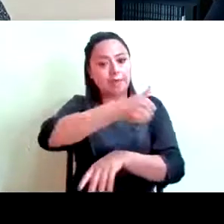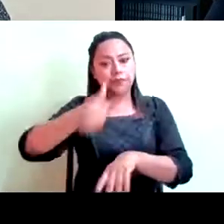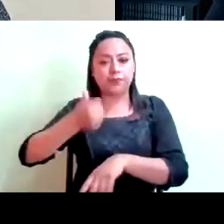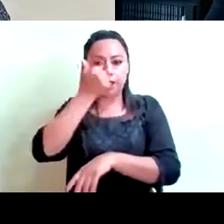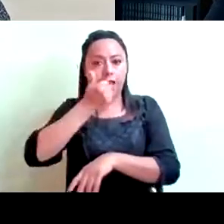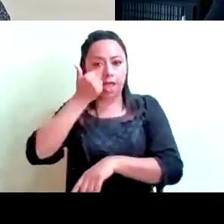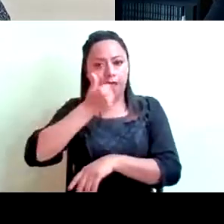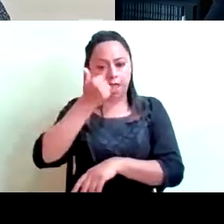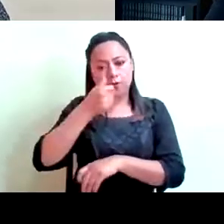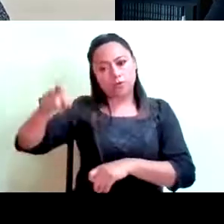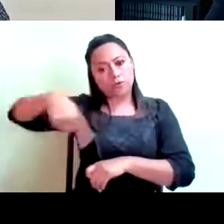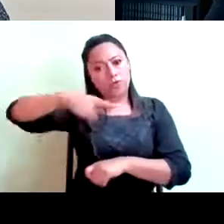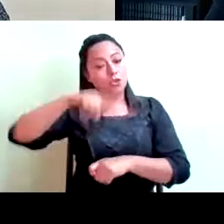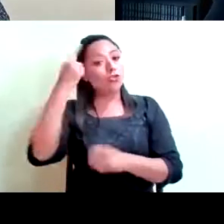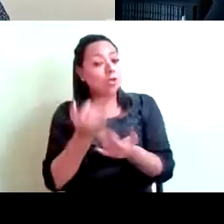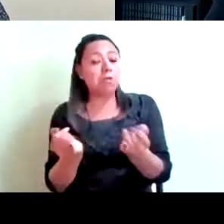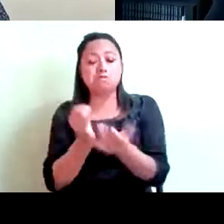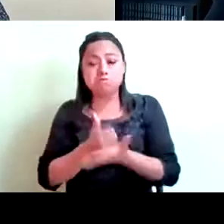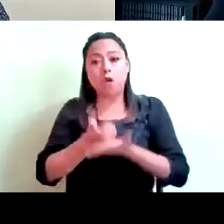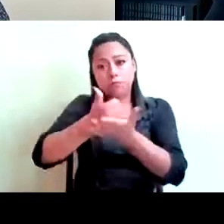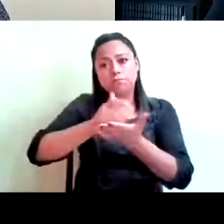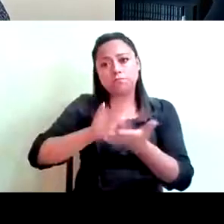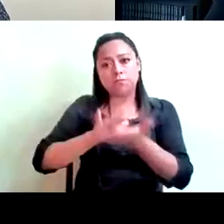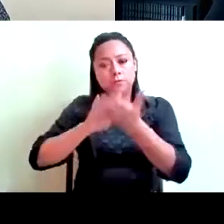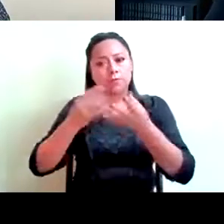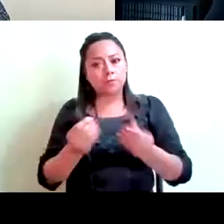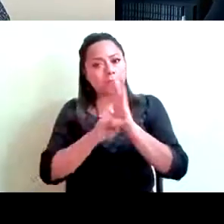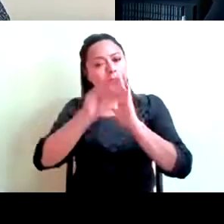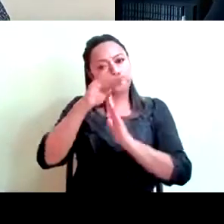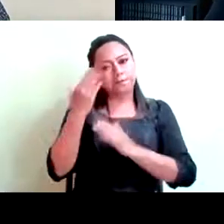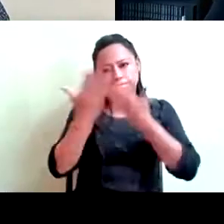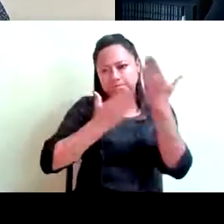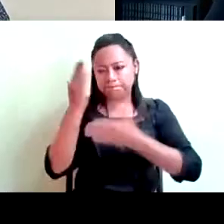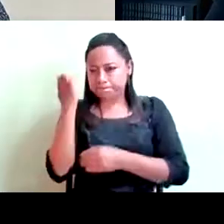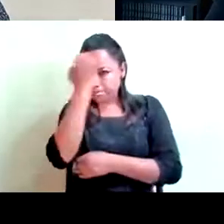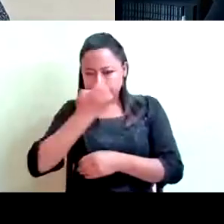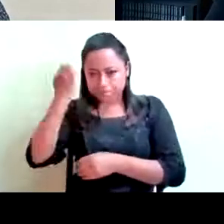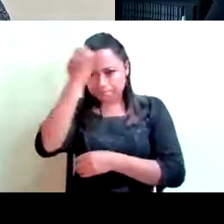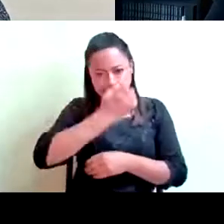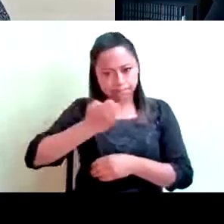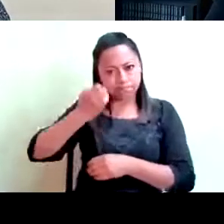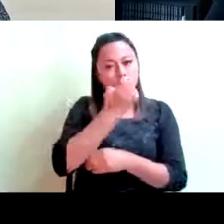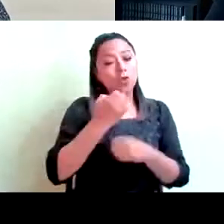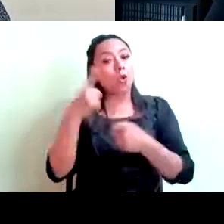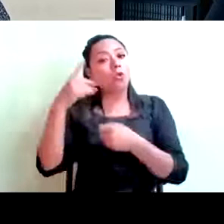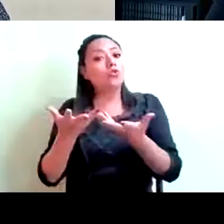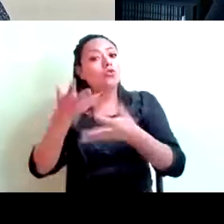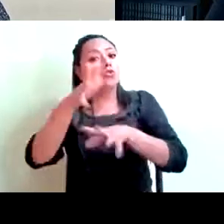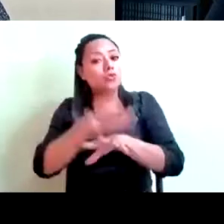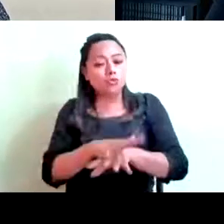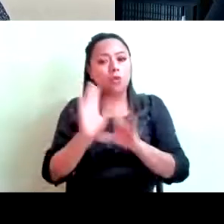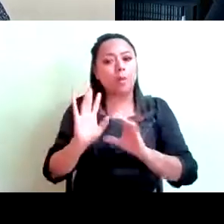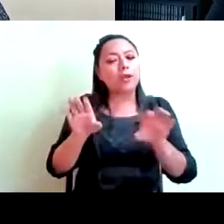contribuiría a incrementar el análisis crítico sobre el funcionamiento y estructura del